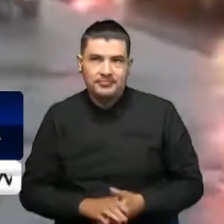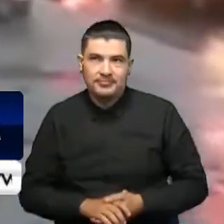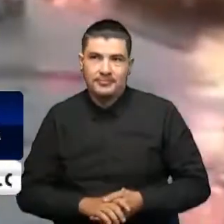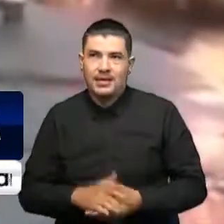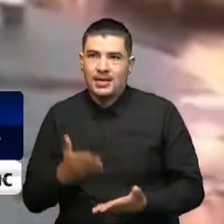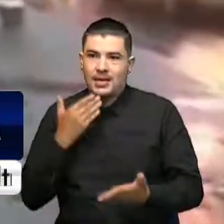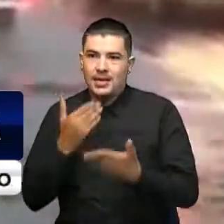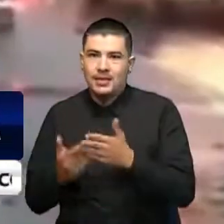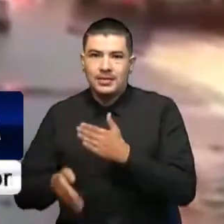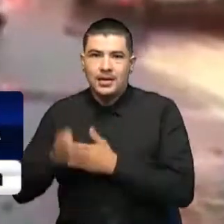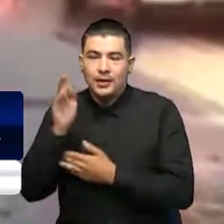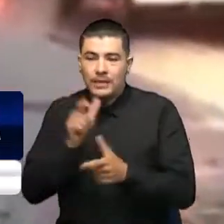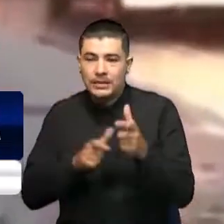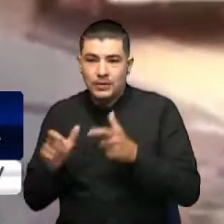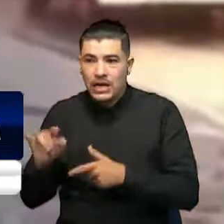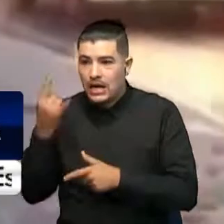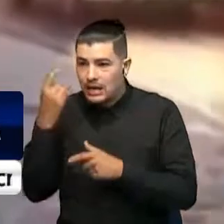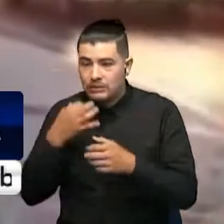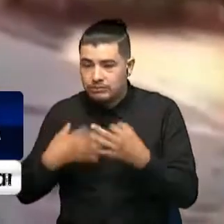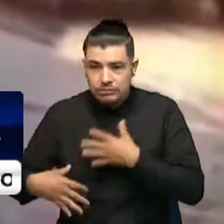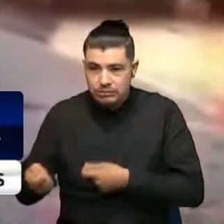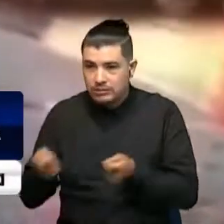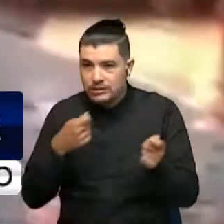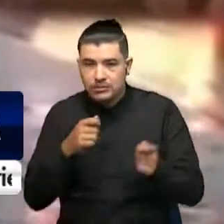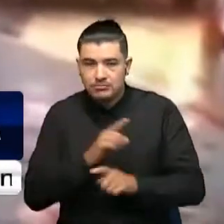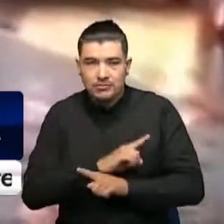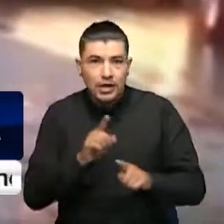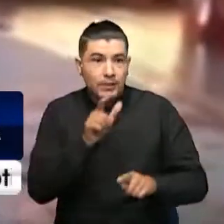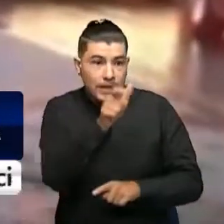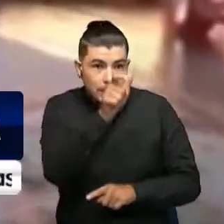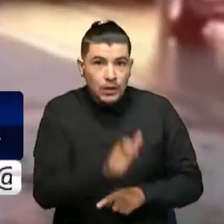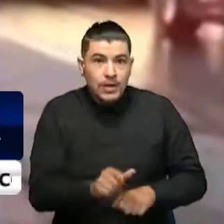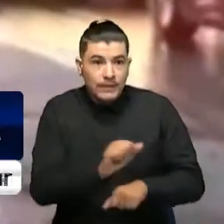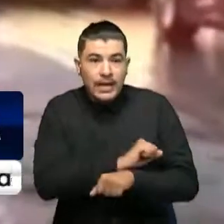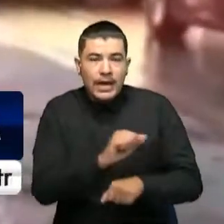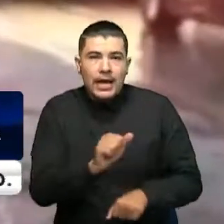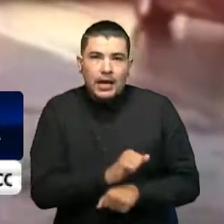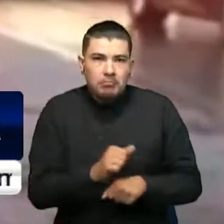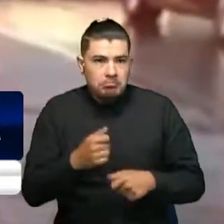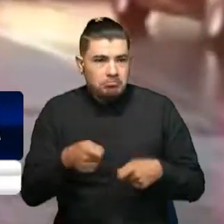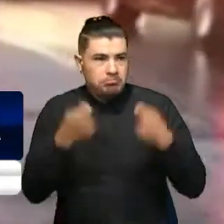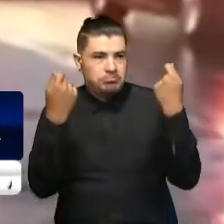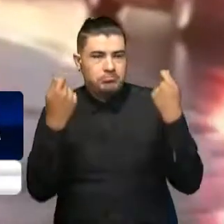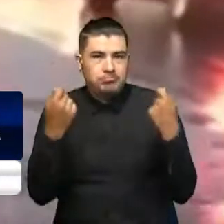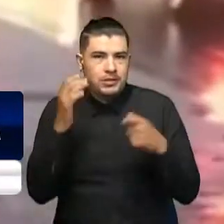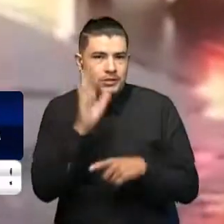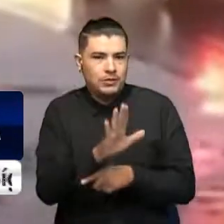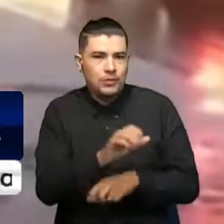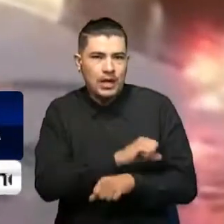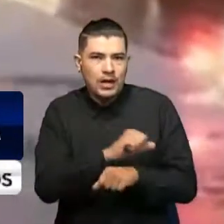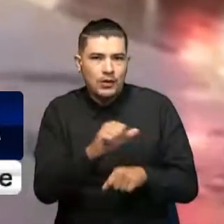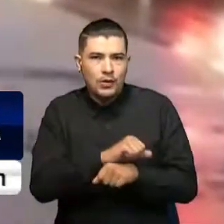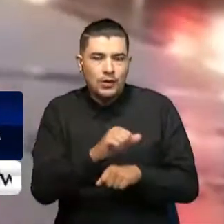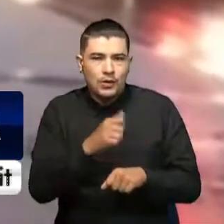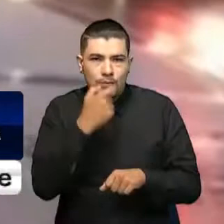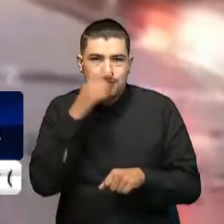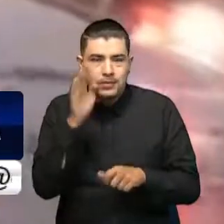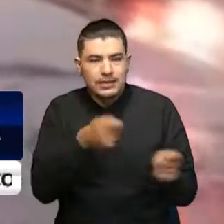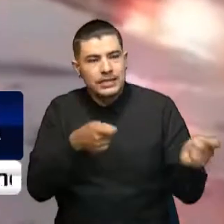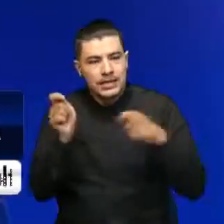dejó ninguna víctima fatal y quien manejaba el vehículo salió ileso. Las autoridades retiraron el vehículo para normalizar la